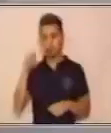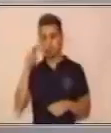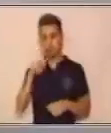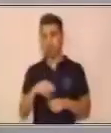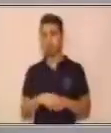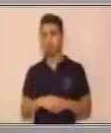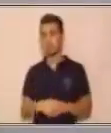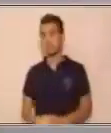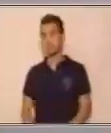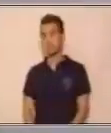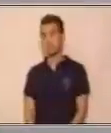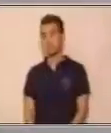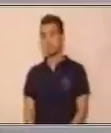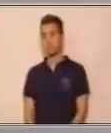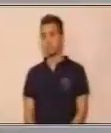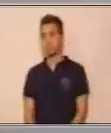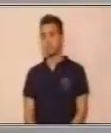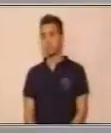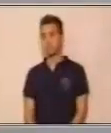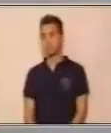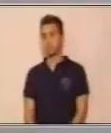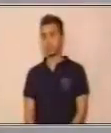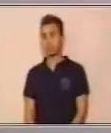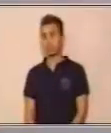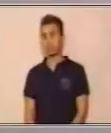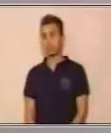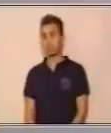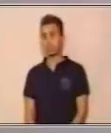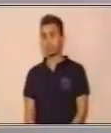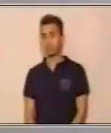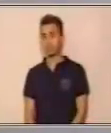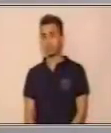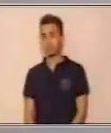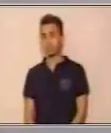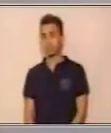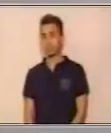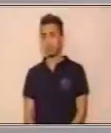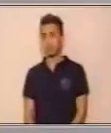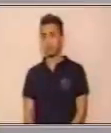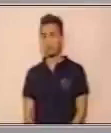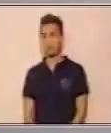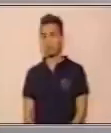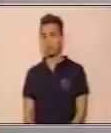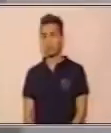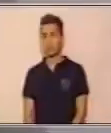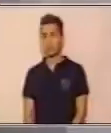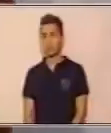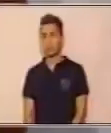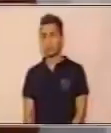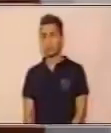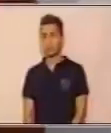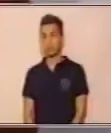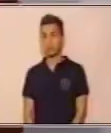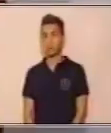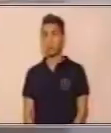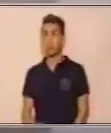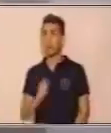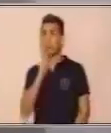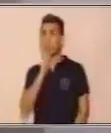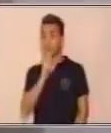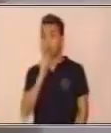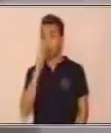Bueno, veamos. La mejor estrategia para encontrar un recíproco